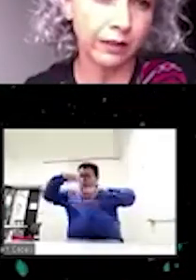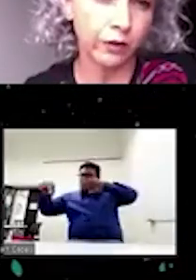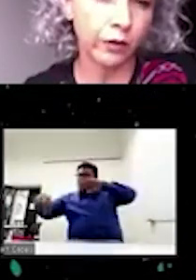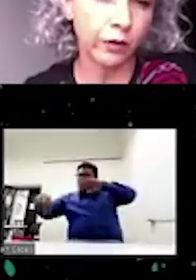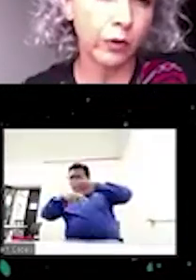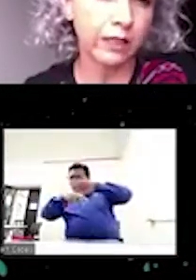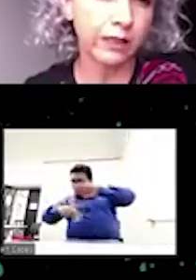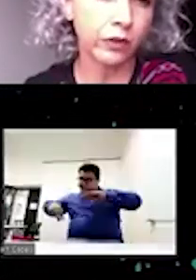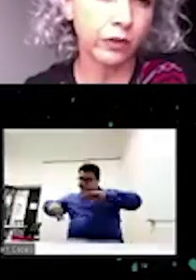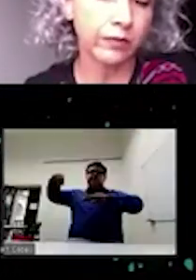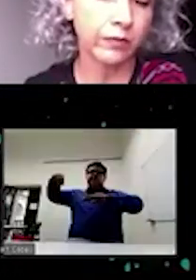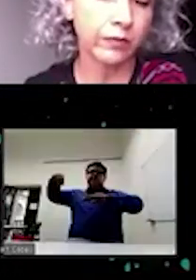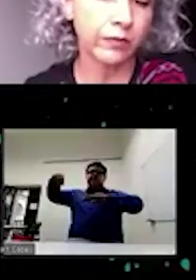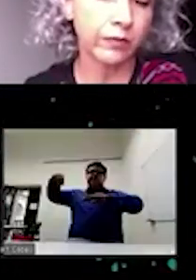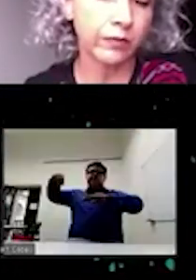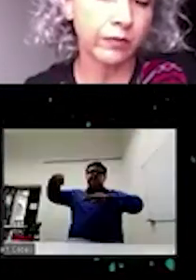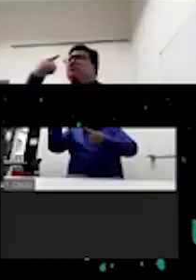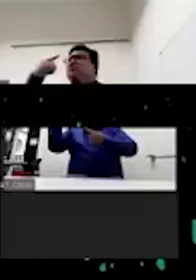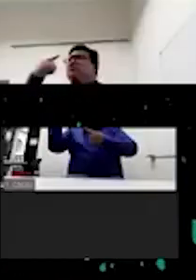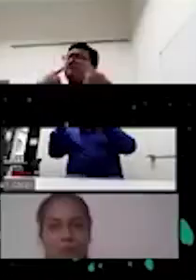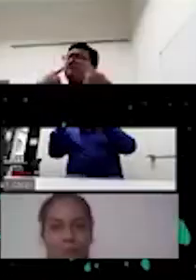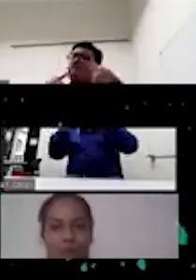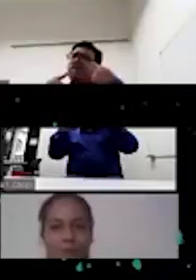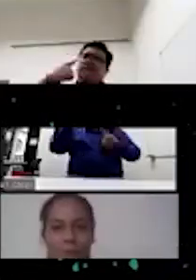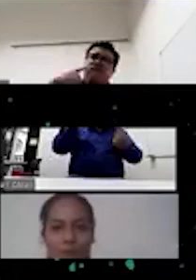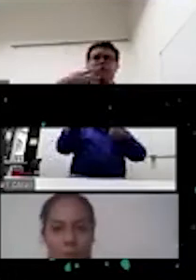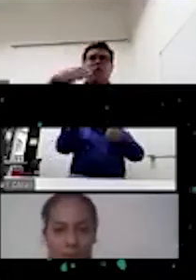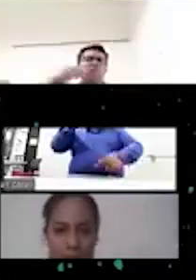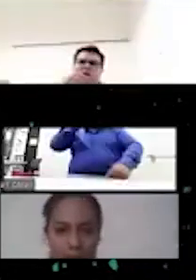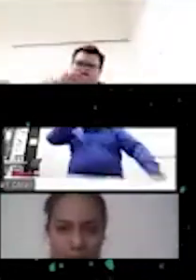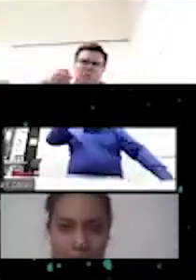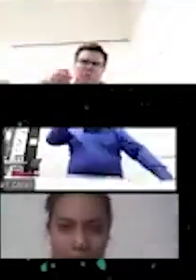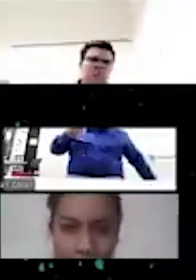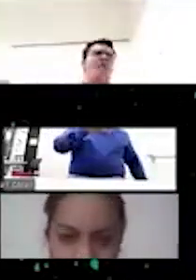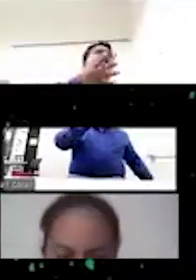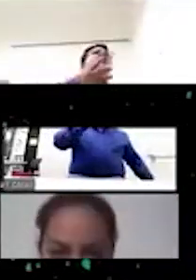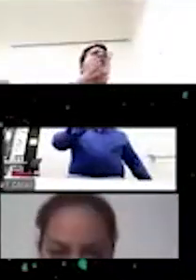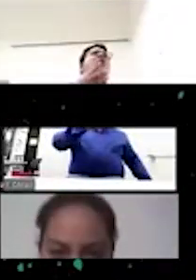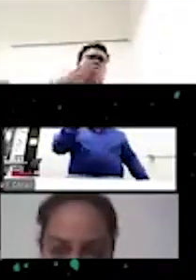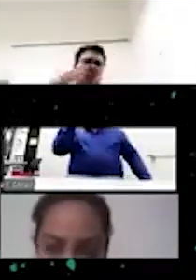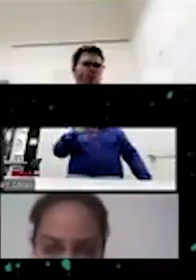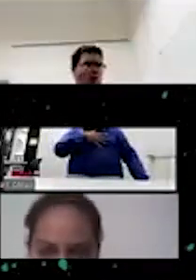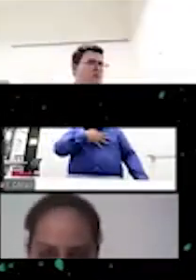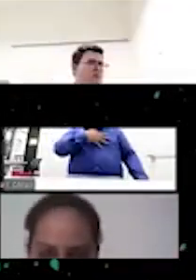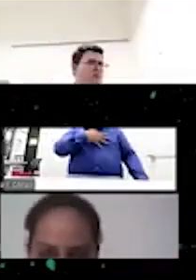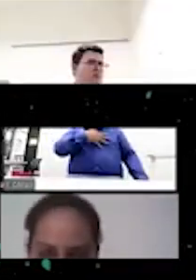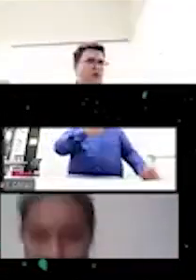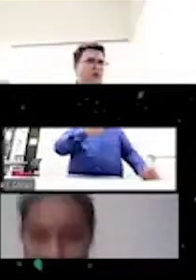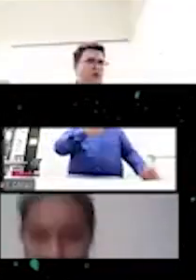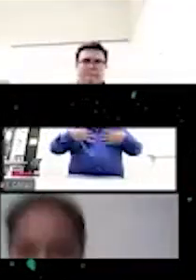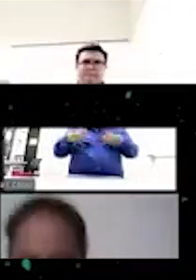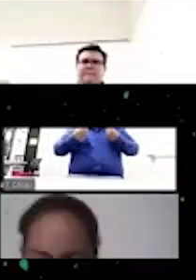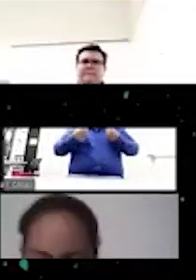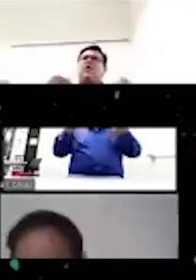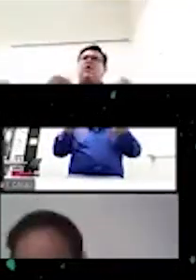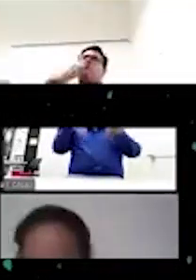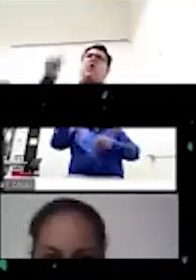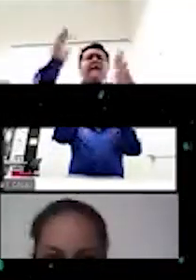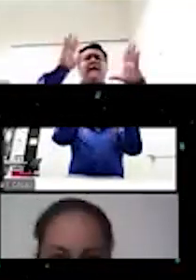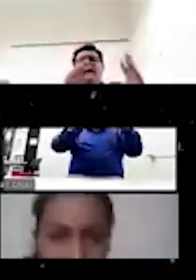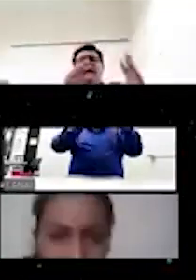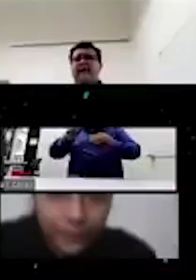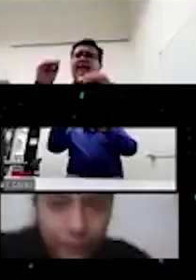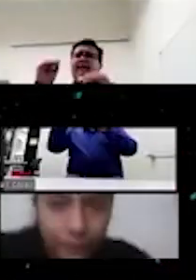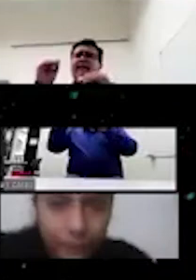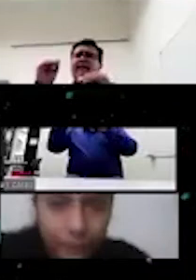soy una mujer que escupe, soy una mujer que ya no da leche, soy una mujer que habla, soy una mujer que grita,